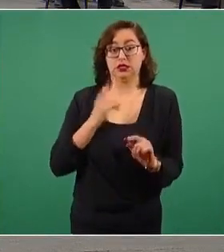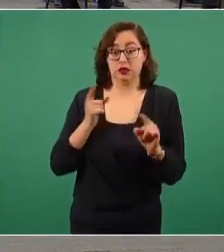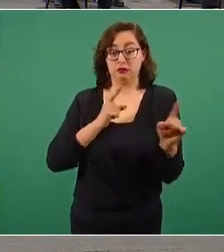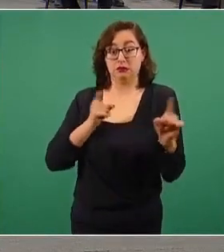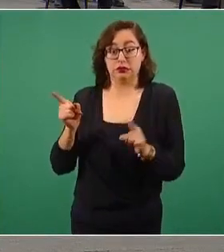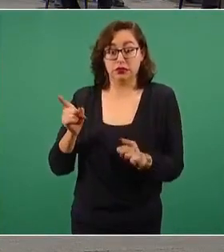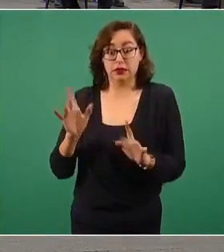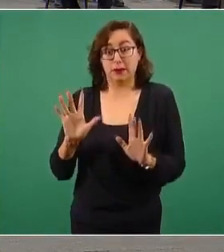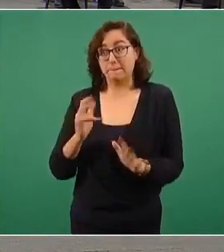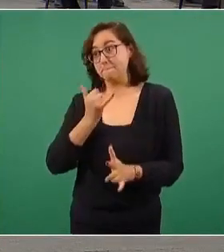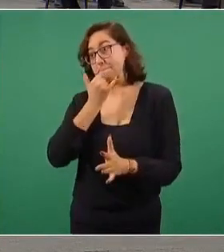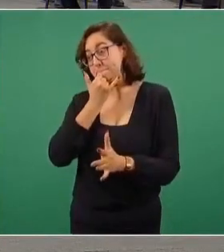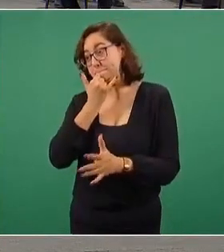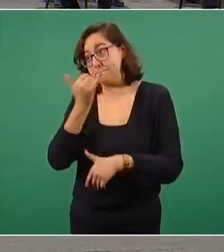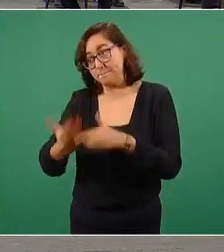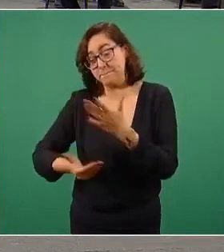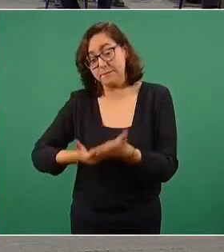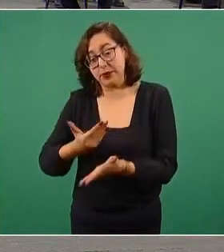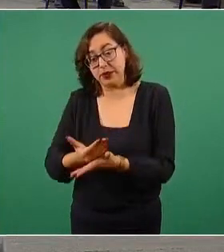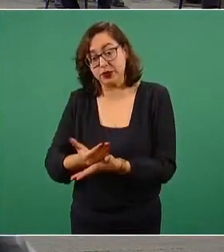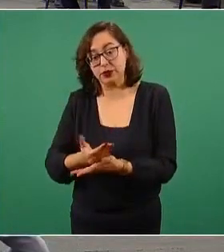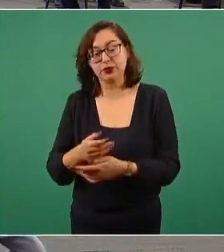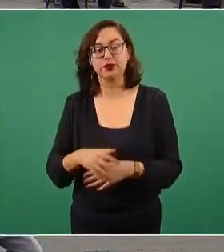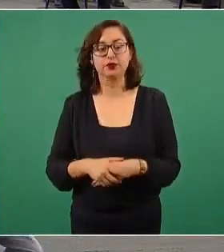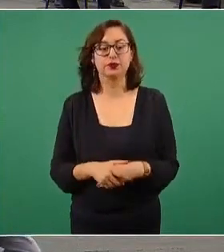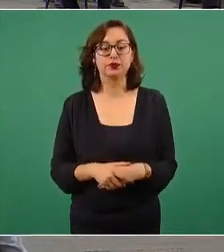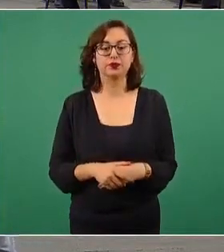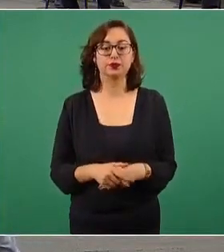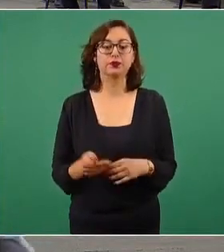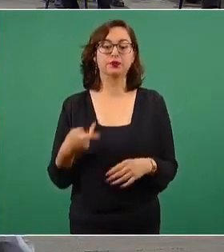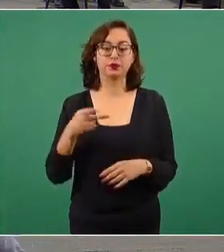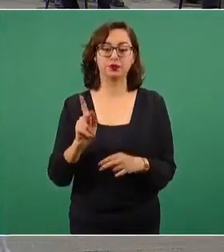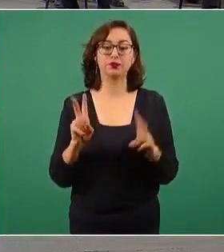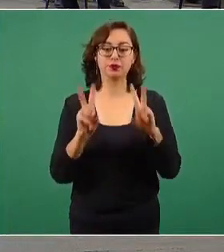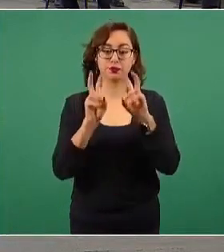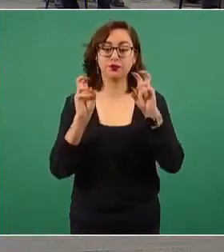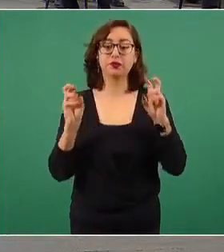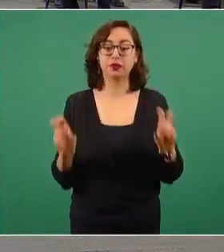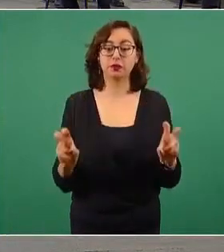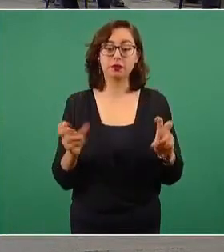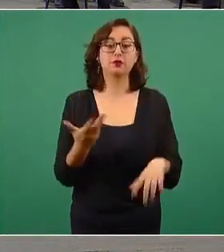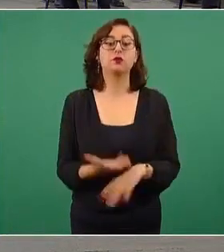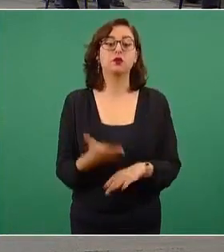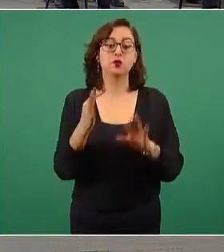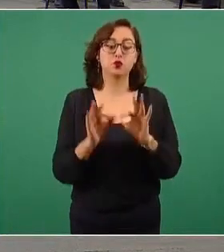ofrezco disculpas por anticipado, pero este es un asunto que amerita